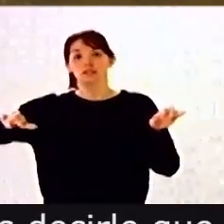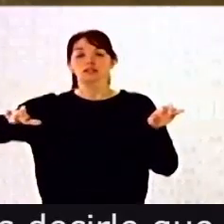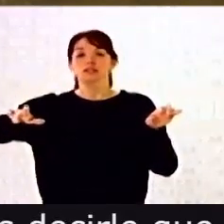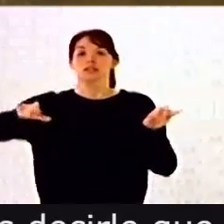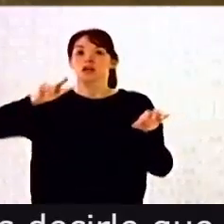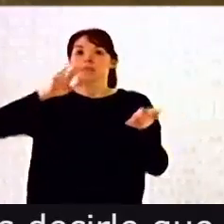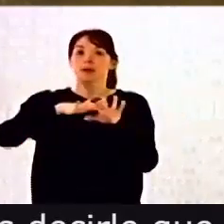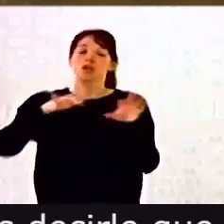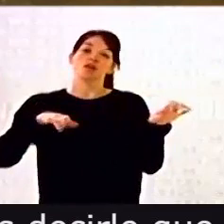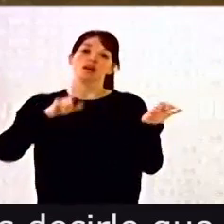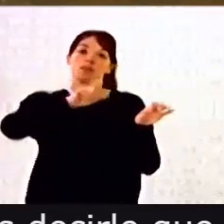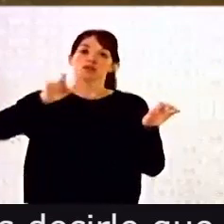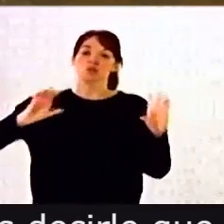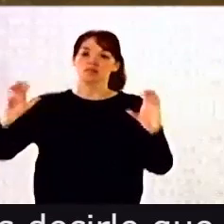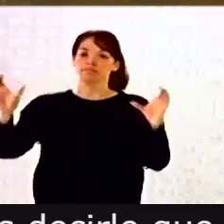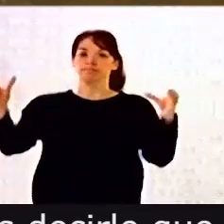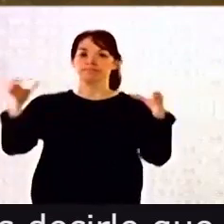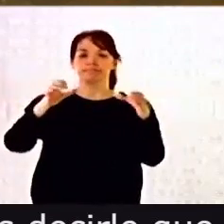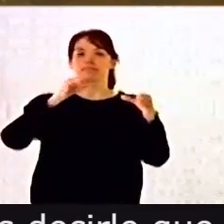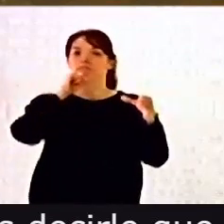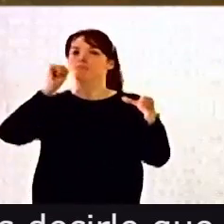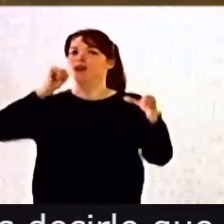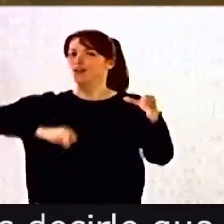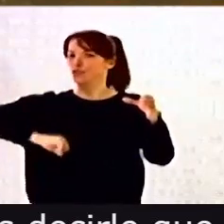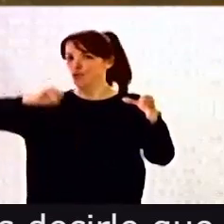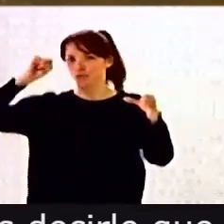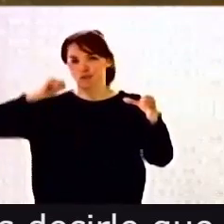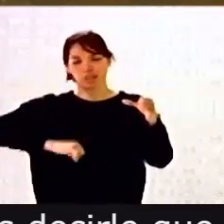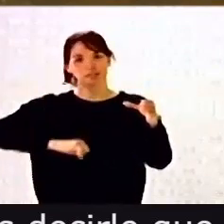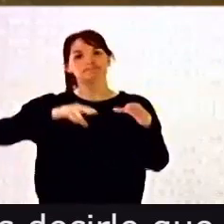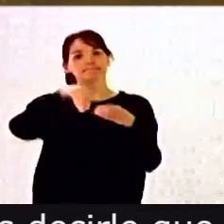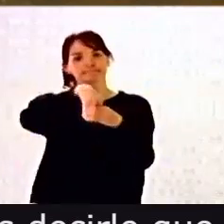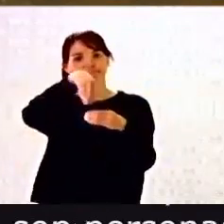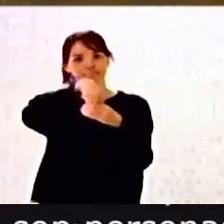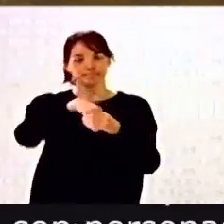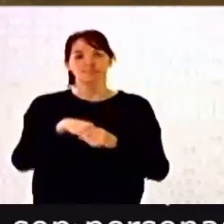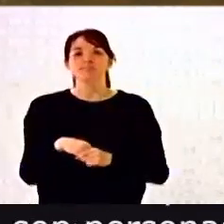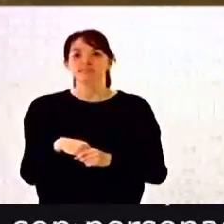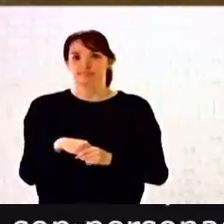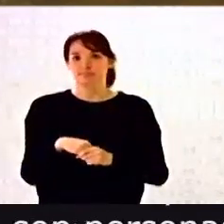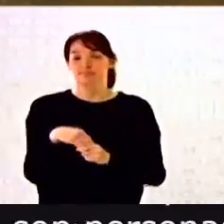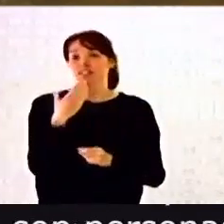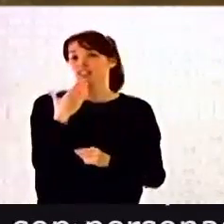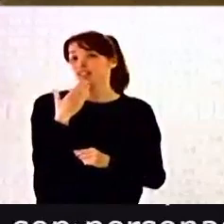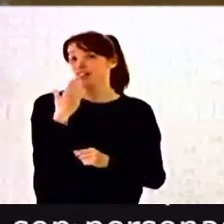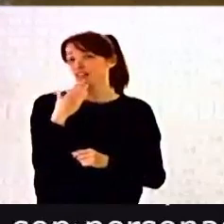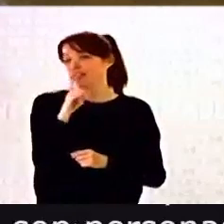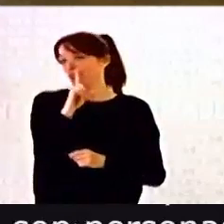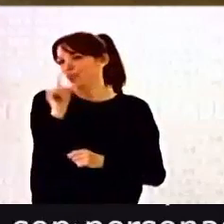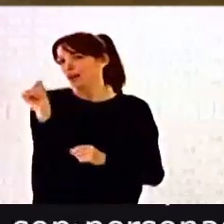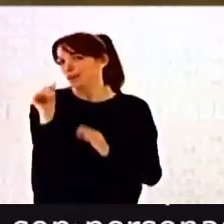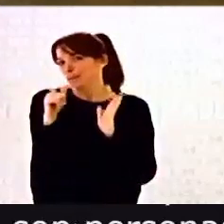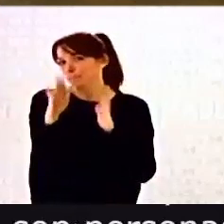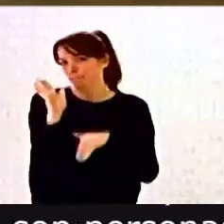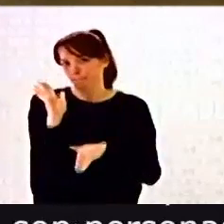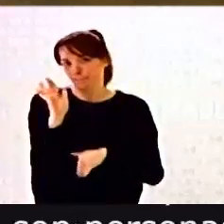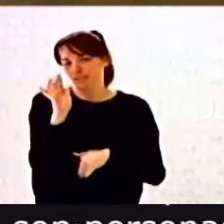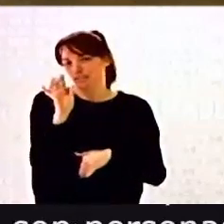dentro de ese grupo son personas mayores o muy mayores. Ahí tenemos personas de ciento y pico de